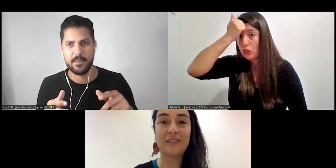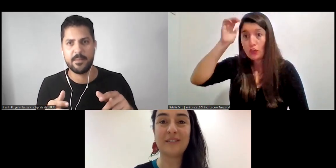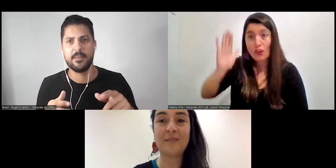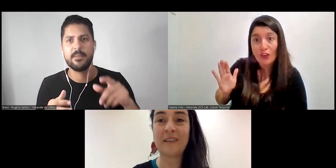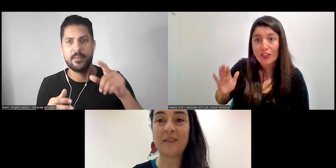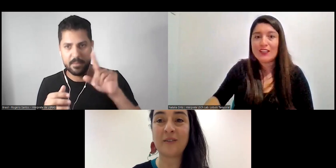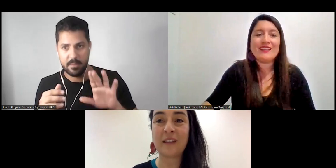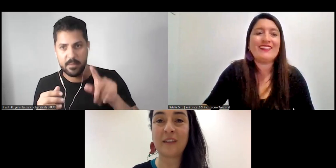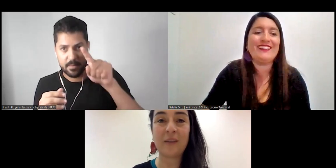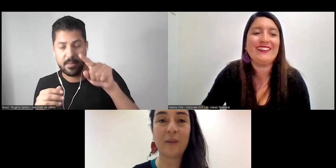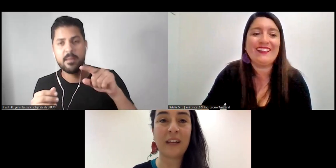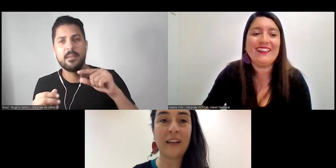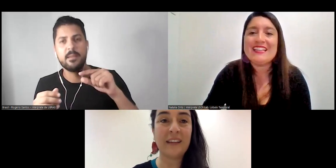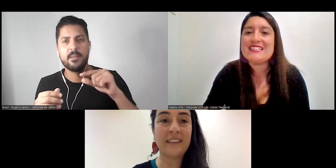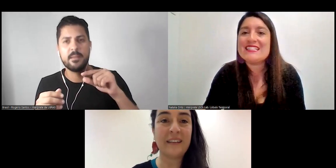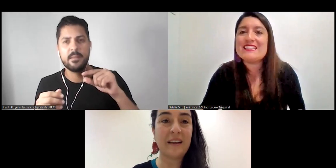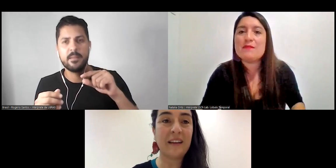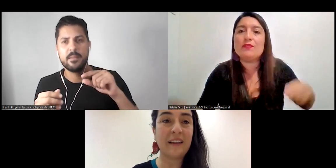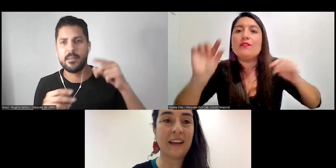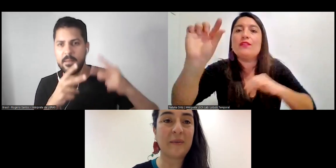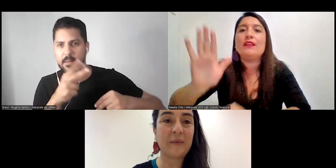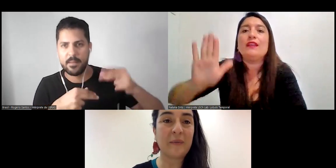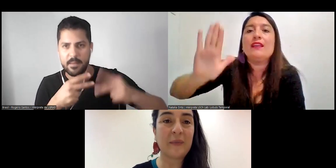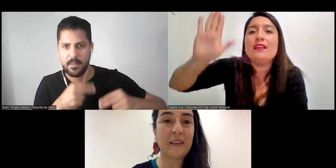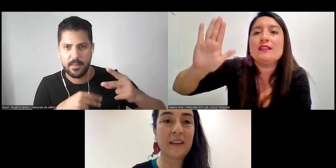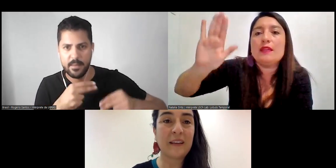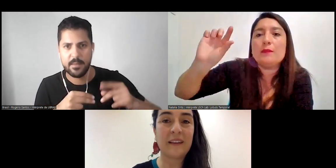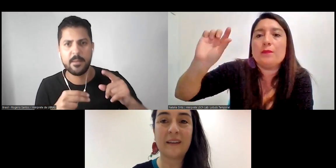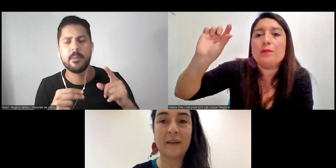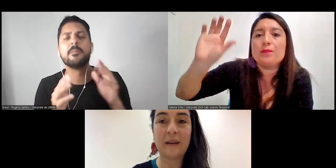Caro, no te veo por ahí. Sí, sí, sí, sí, por ya. Favor.